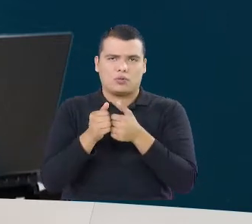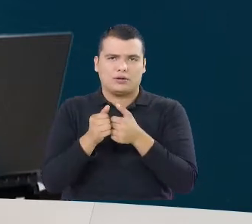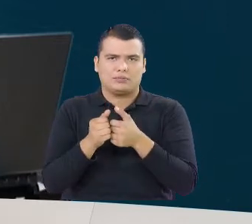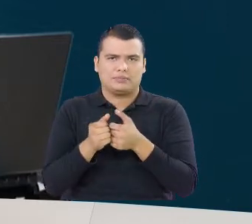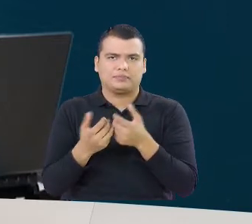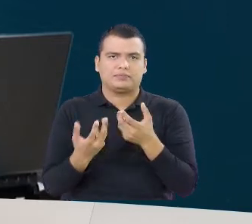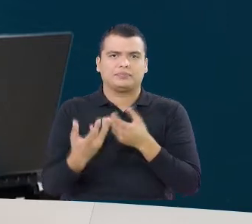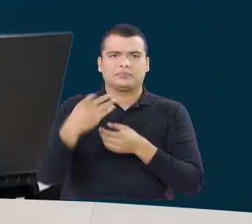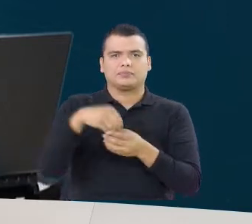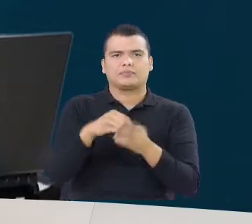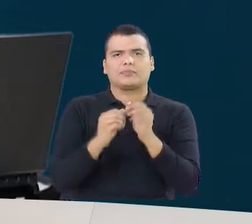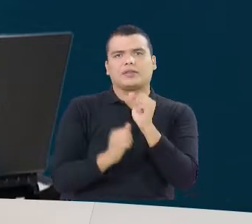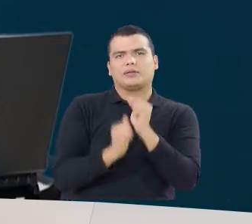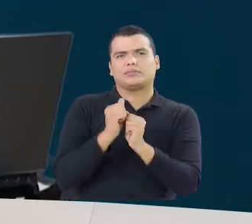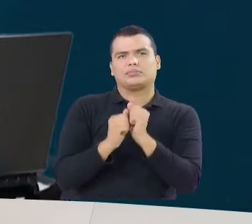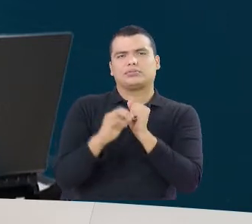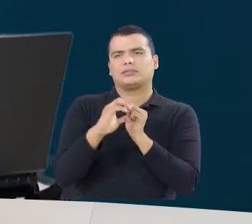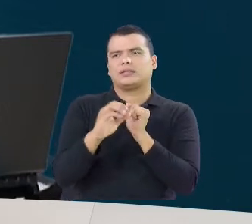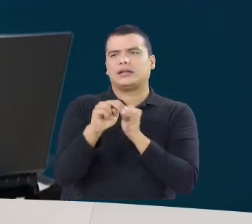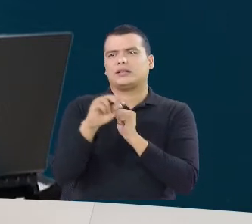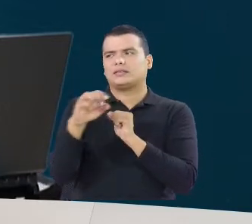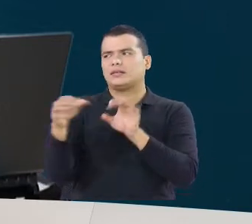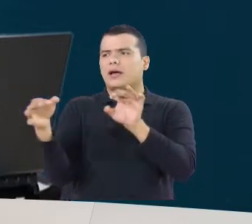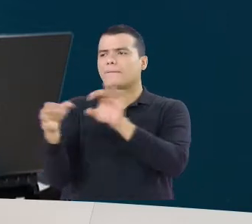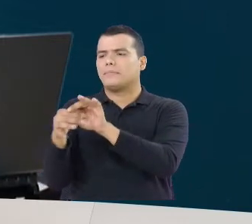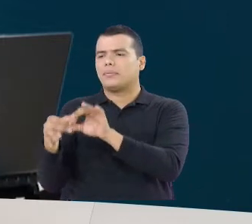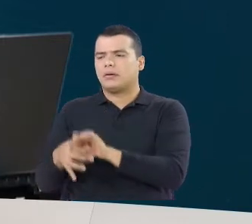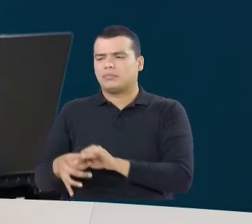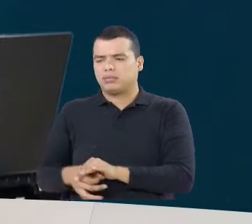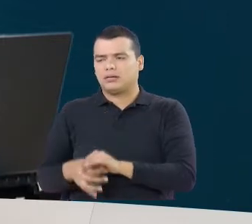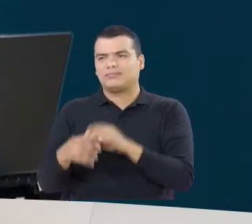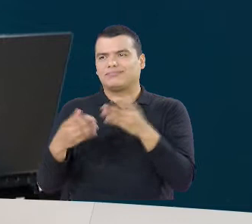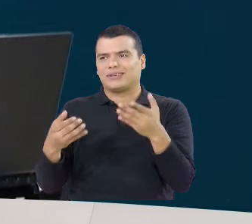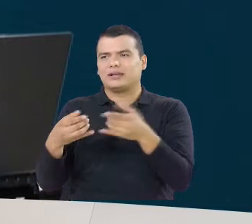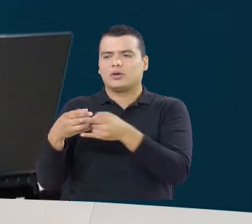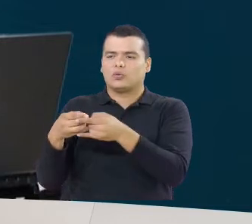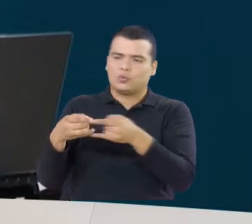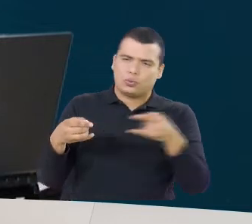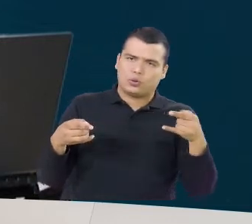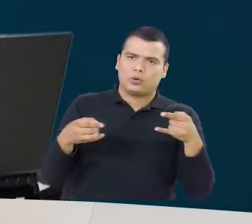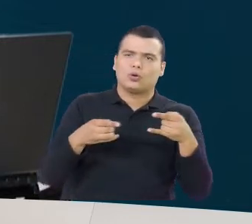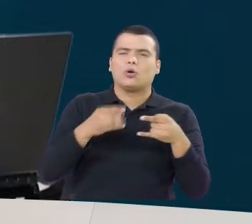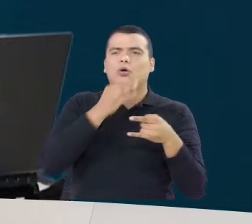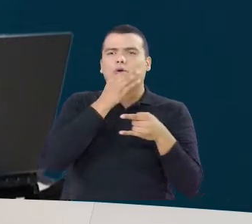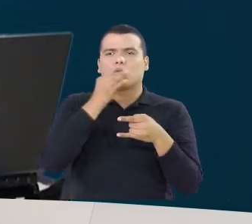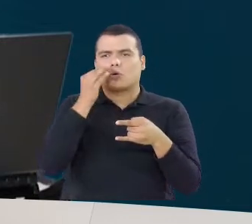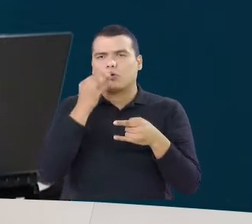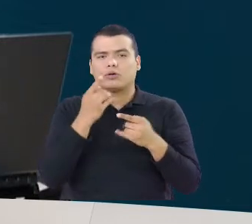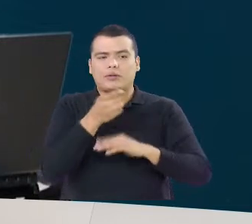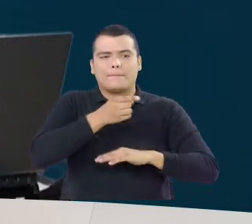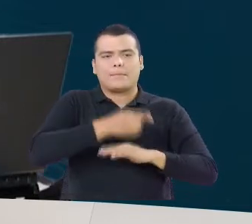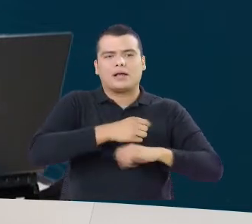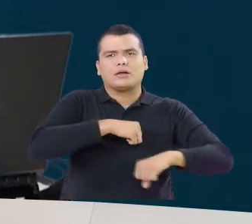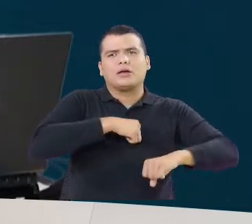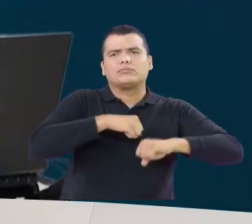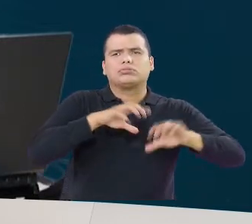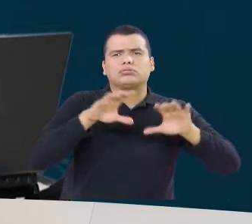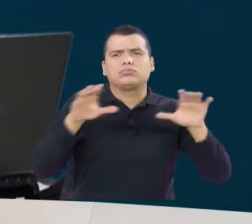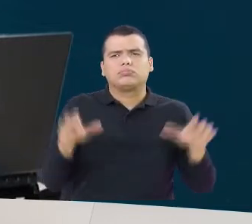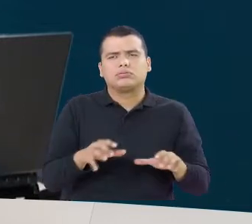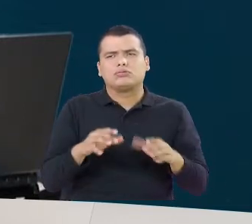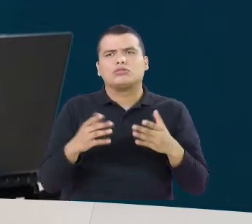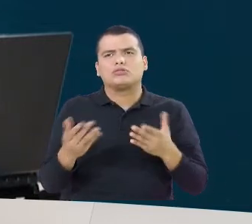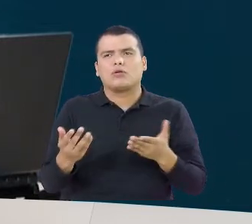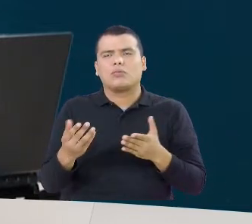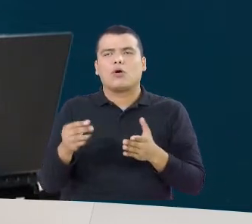encontramos dispositivos de entrada, que es el mecanismo por el cual el código es introducido en el control de la máquina. Pueden ser un puerto USB,